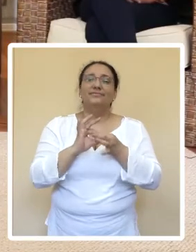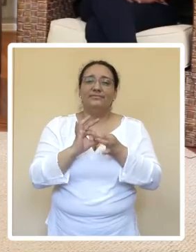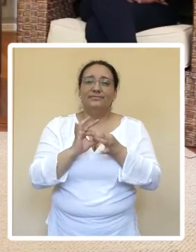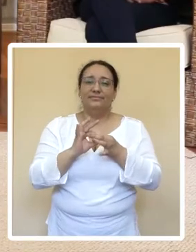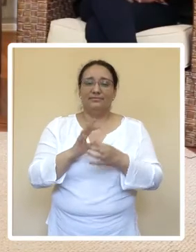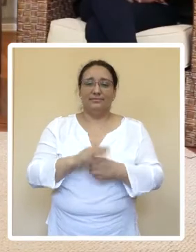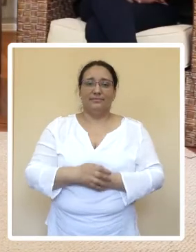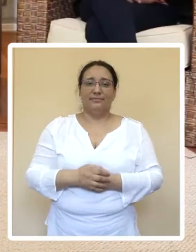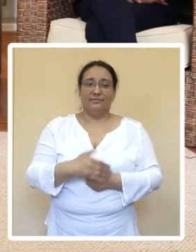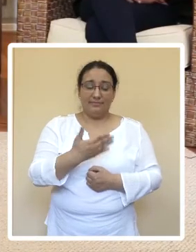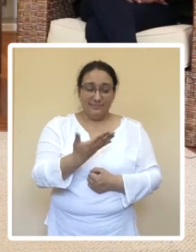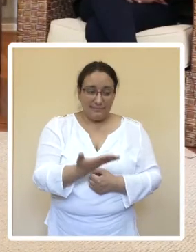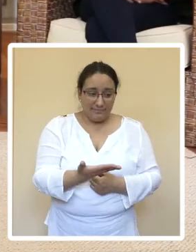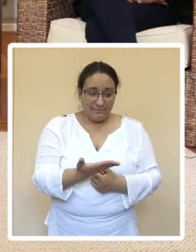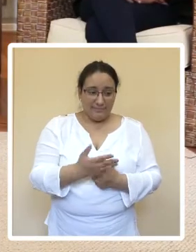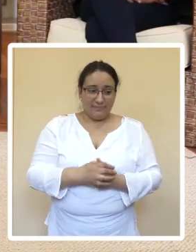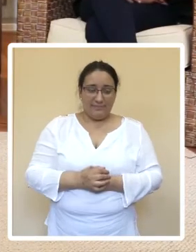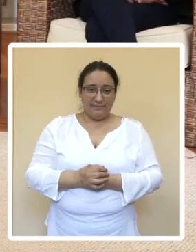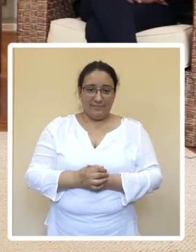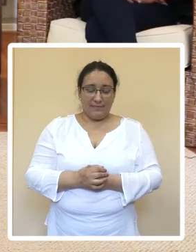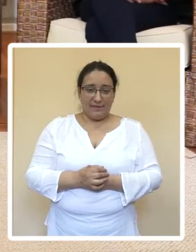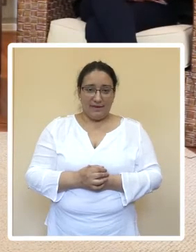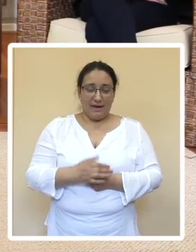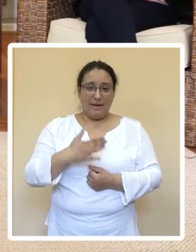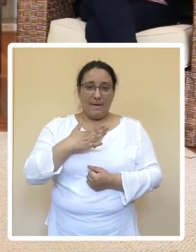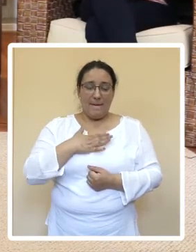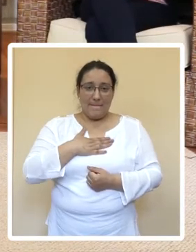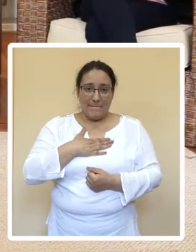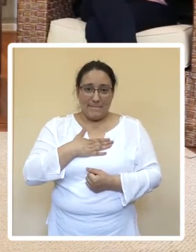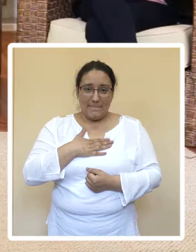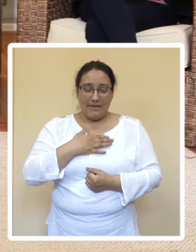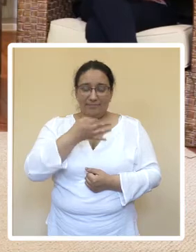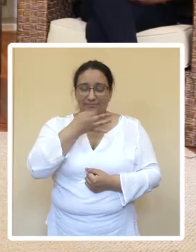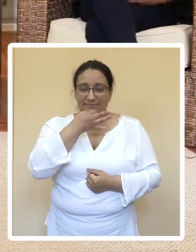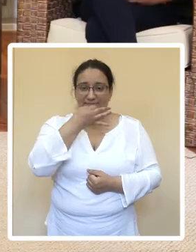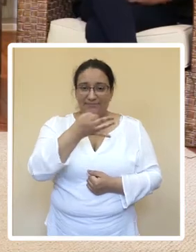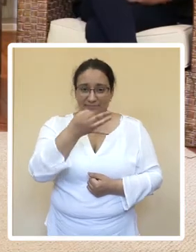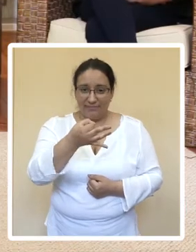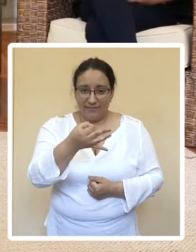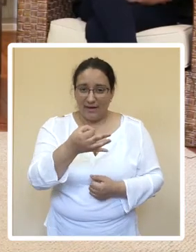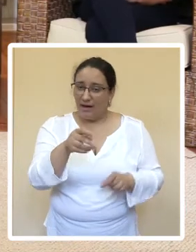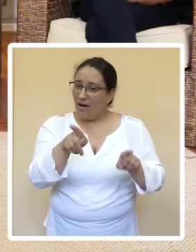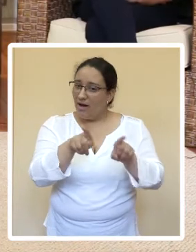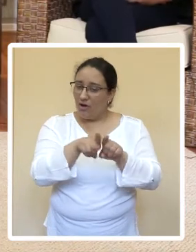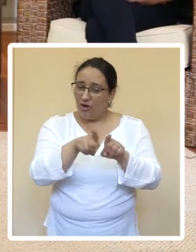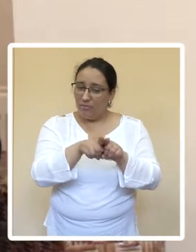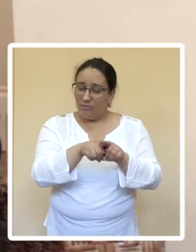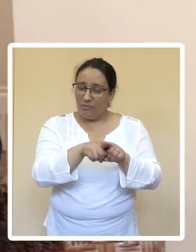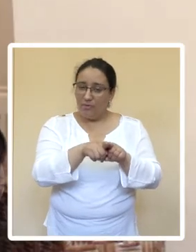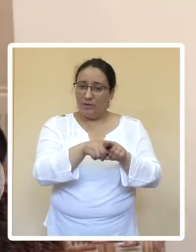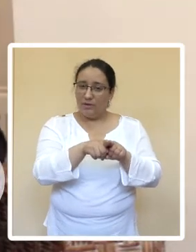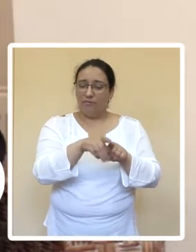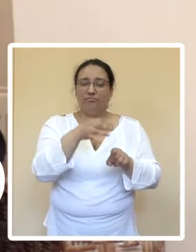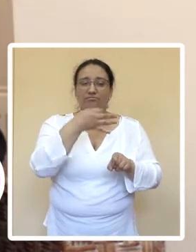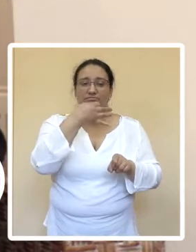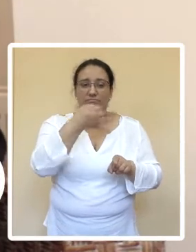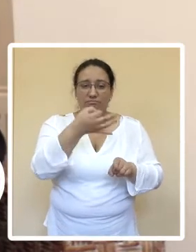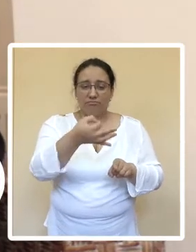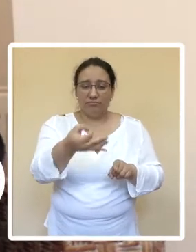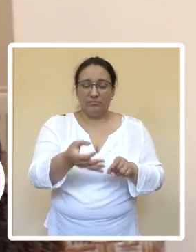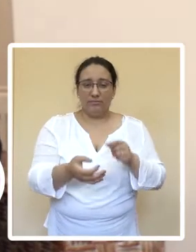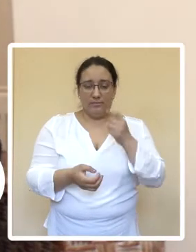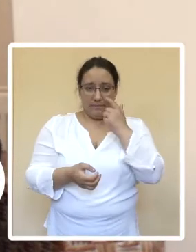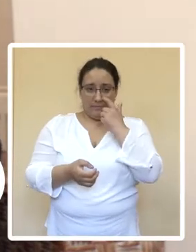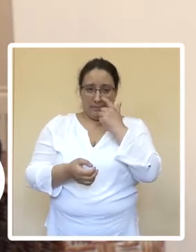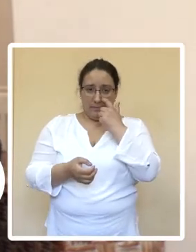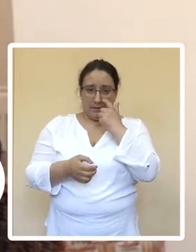Muchas gracias. Valesca. Bueno, mi mensaje es un poco retomando lo que había dicho anteriormente. Yo creo que nosotros, como